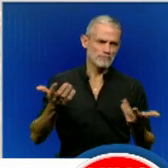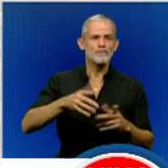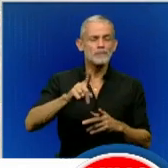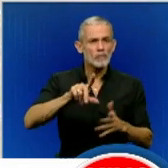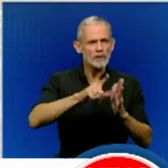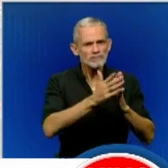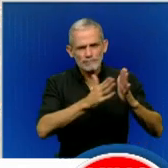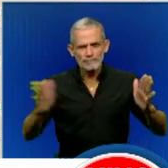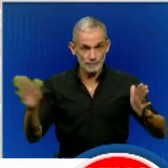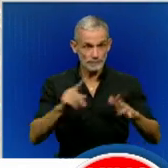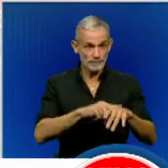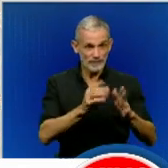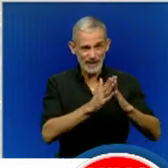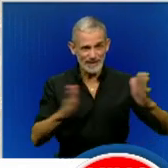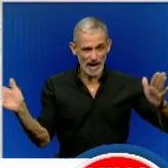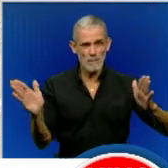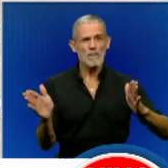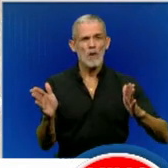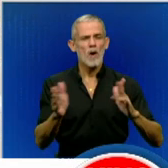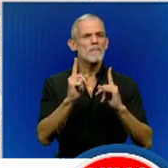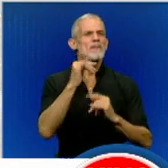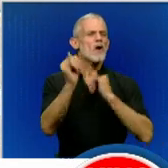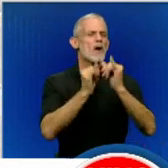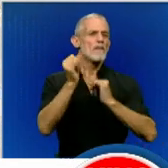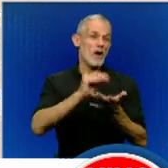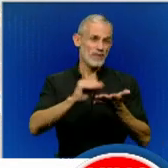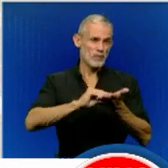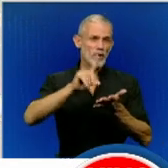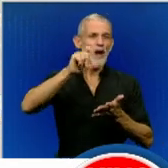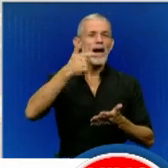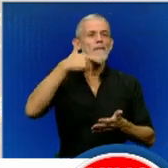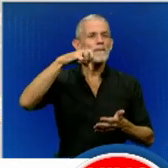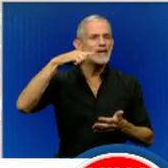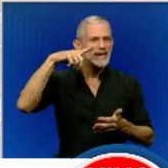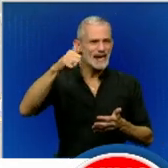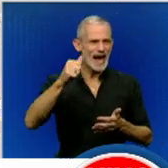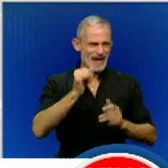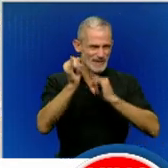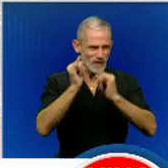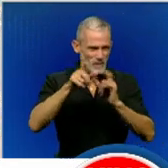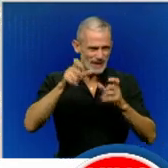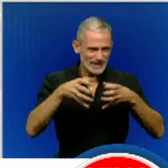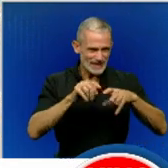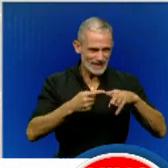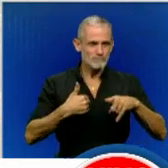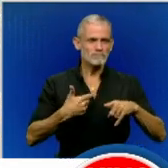todo este tiempo como bien explicó también el diputado la espina nuestro miembro informante lo que hemos asistido